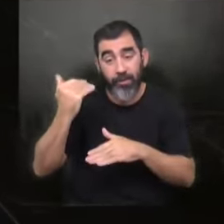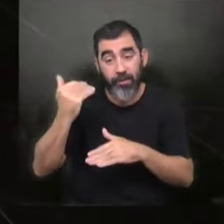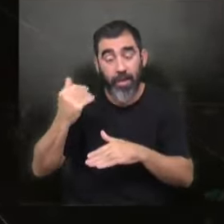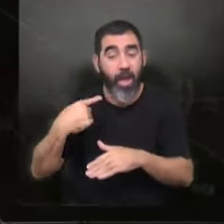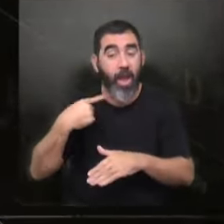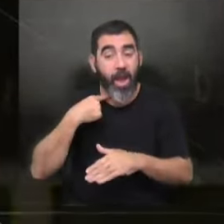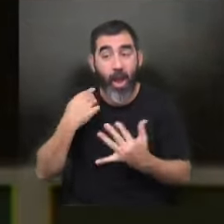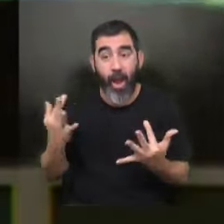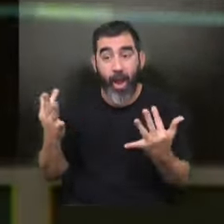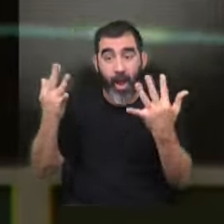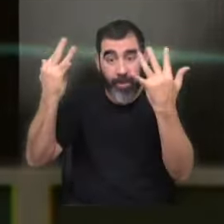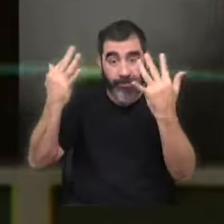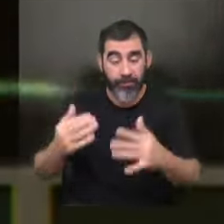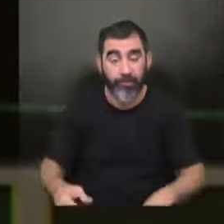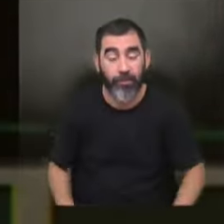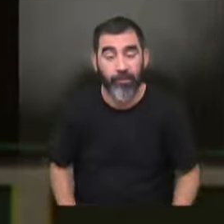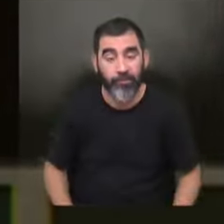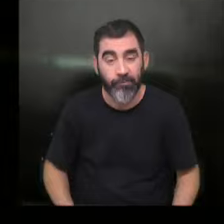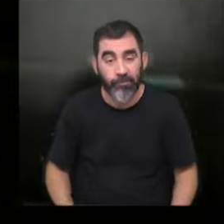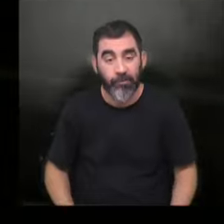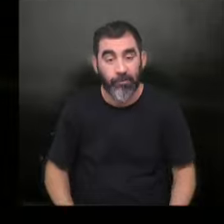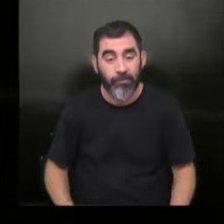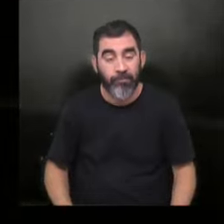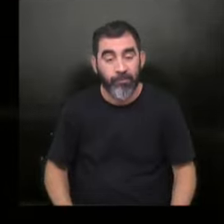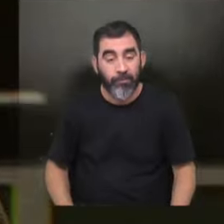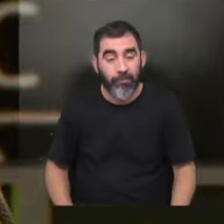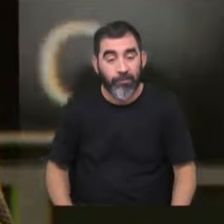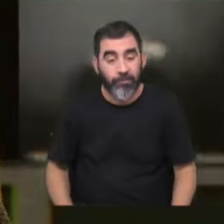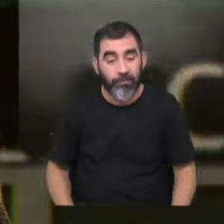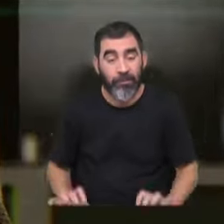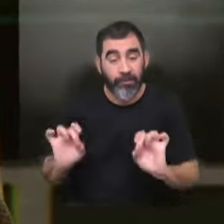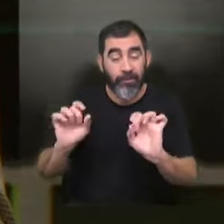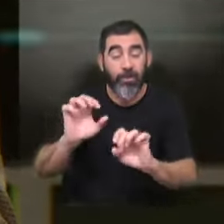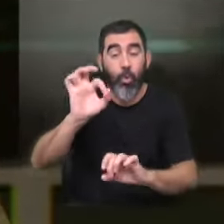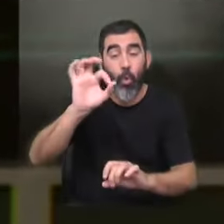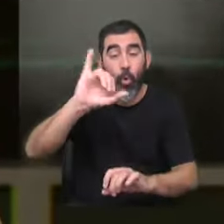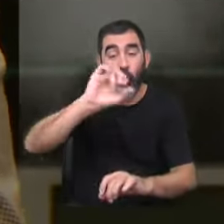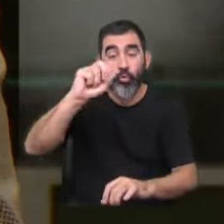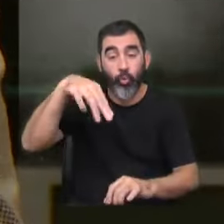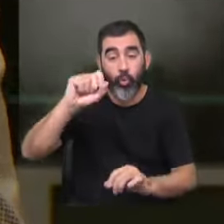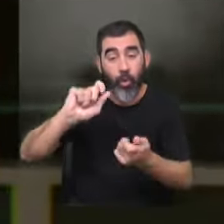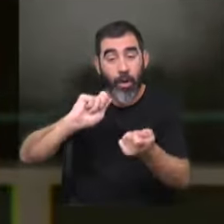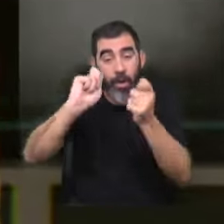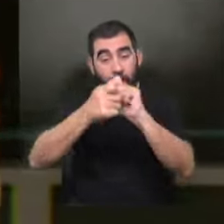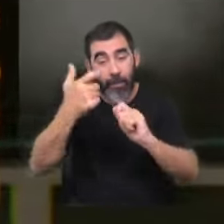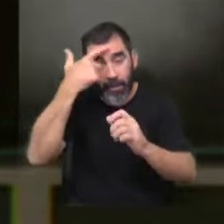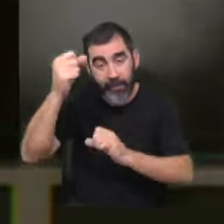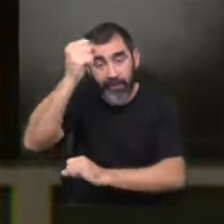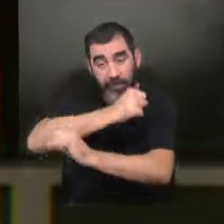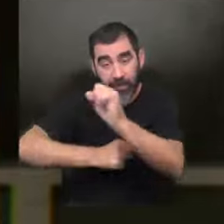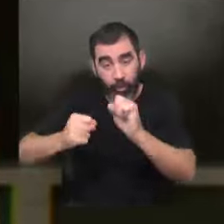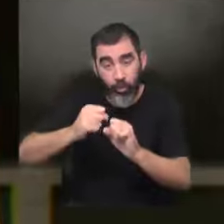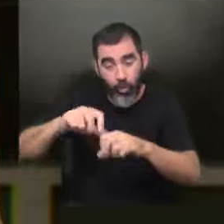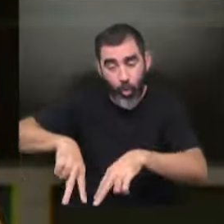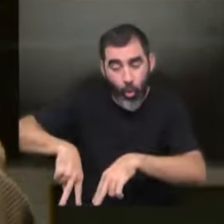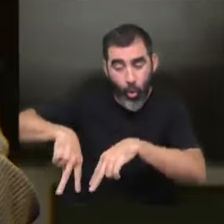gases de que rompían el ozono, sí. Digamos, para decirlo simplemente, se pudo reemplazar con tecnología, con más